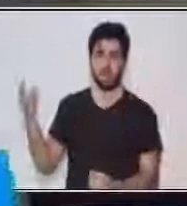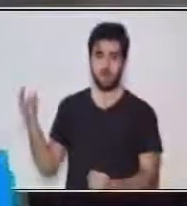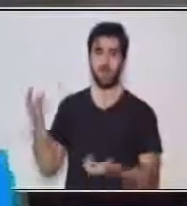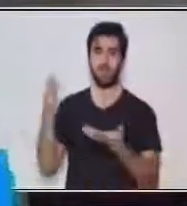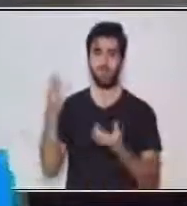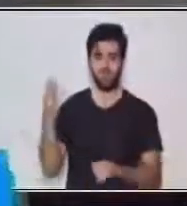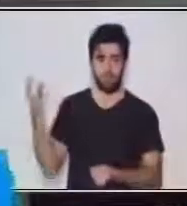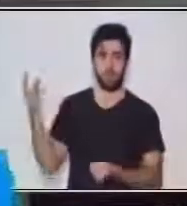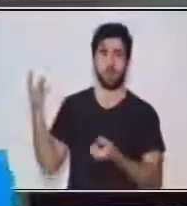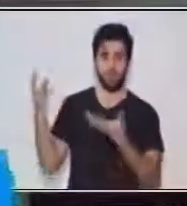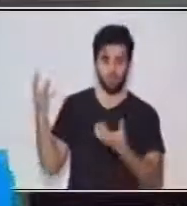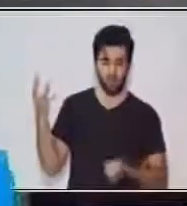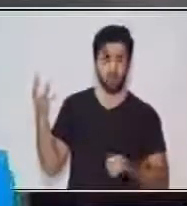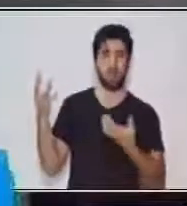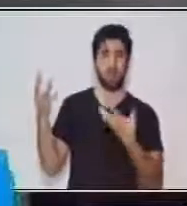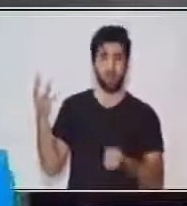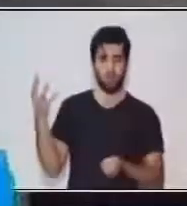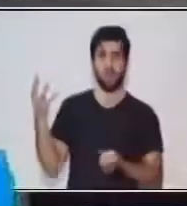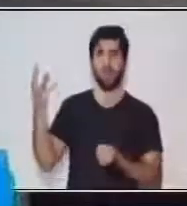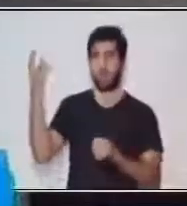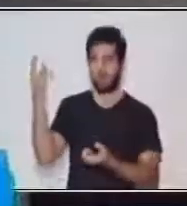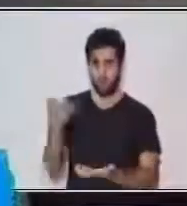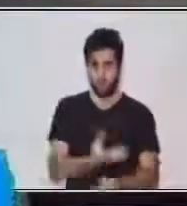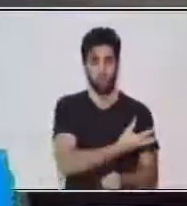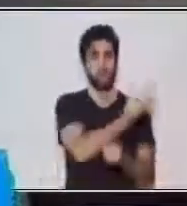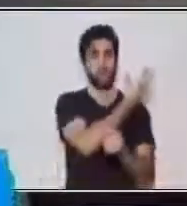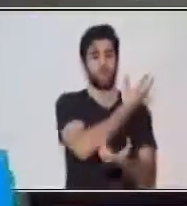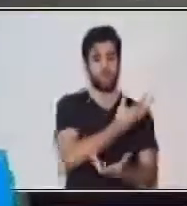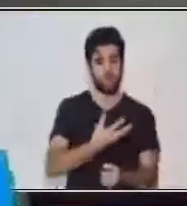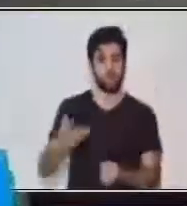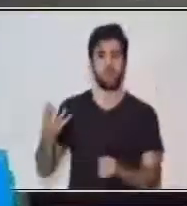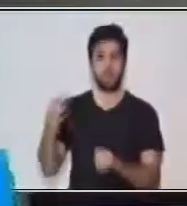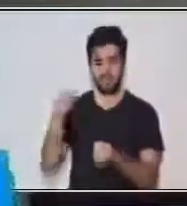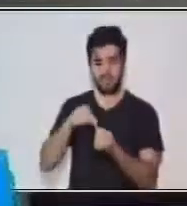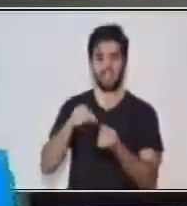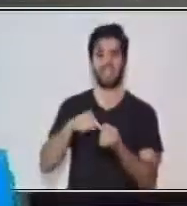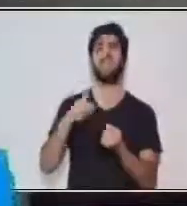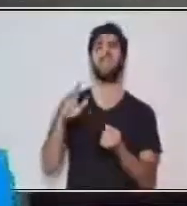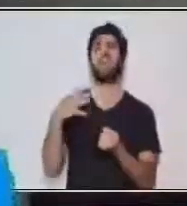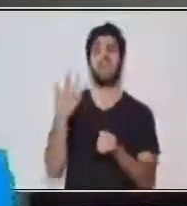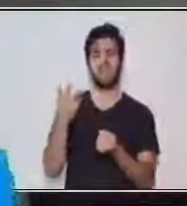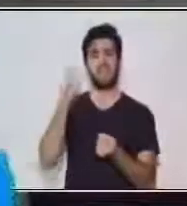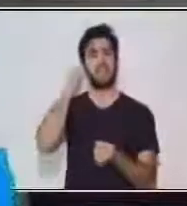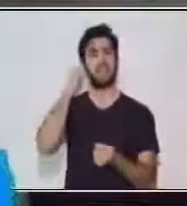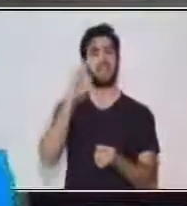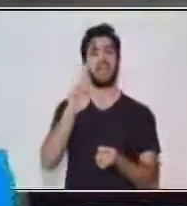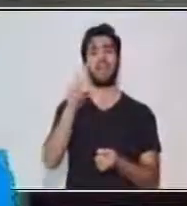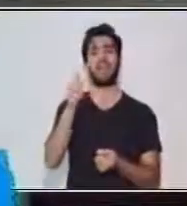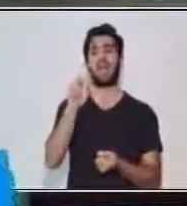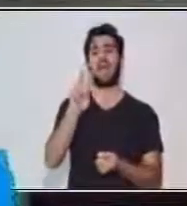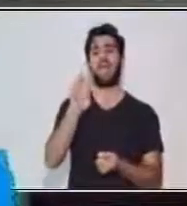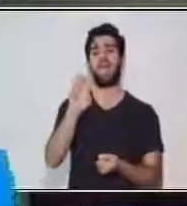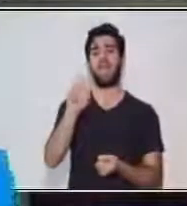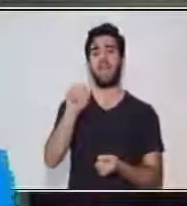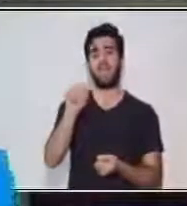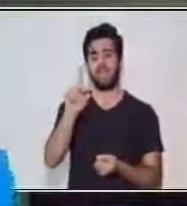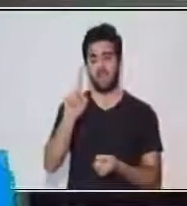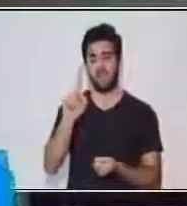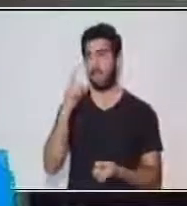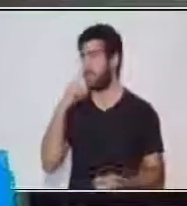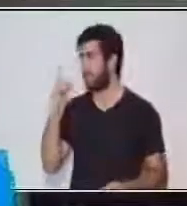en el que estamos acá, vamos a alcanzar la aceleración máxima,